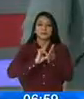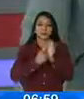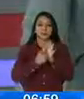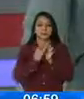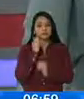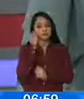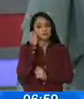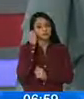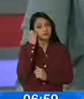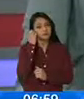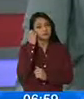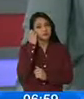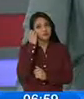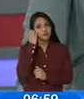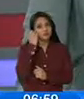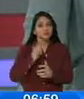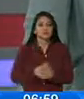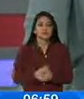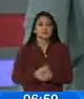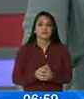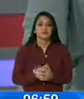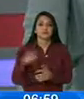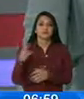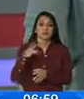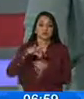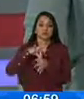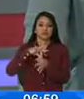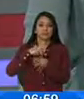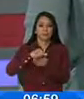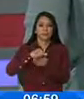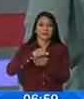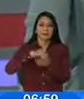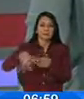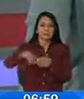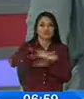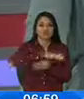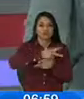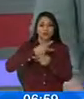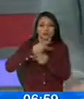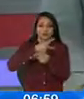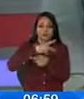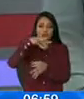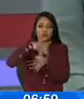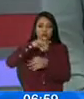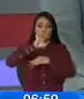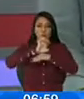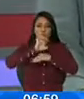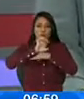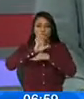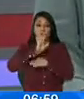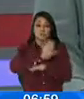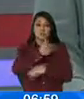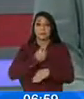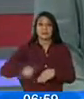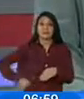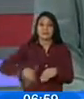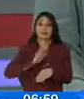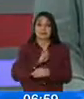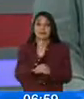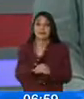Les contamos que durante el simulacro electoral de segunda vuelta que realizó en todo el país el Consejo Nacional Electoral, Juan Pablo Pozo mencionó que